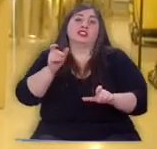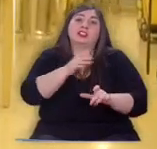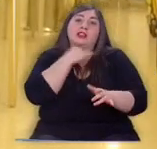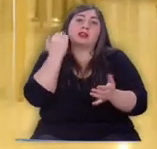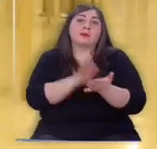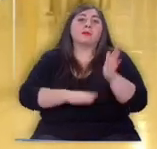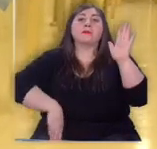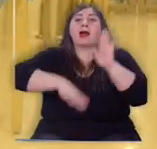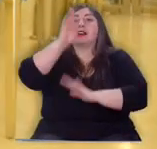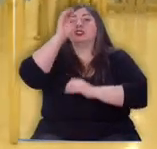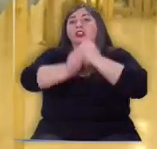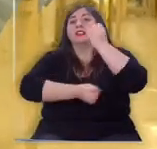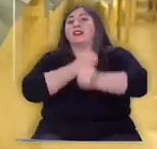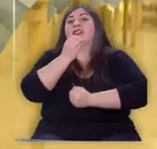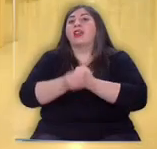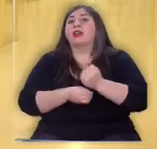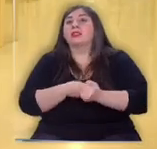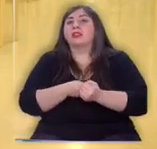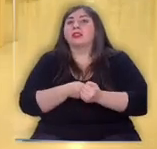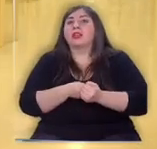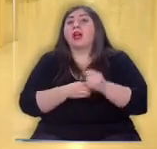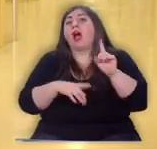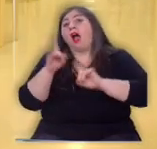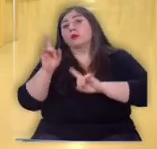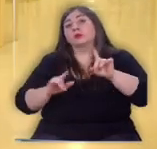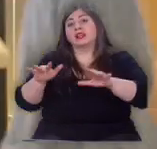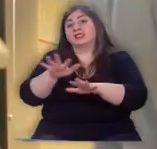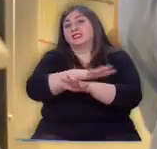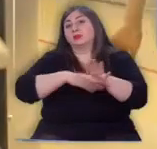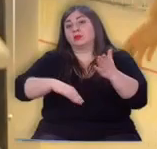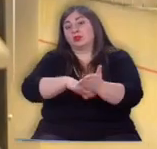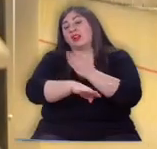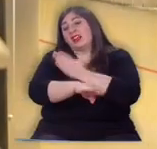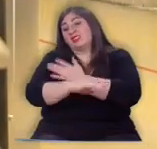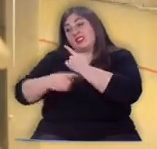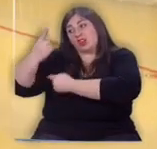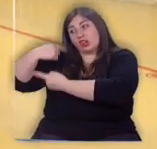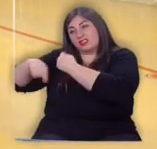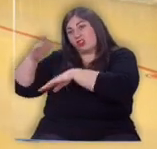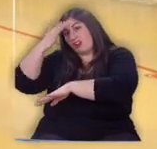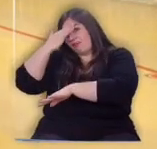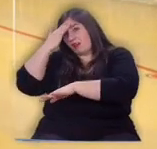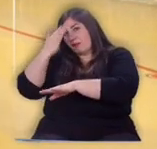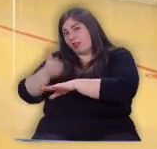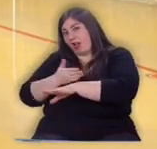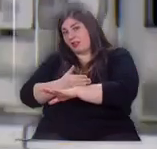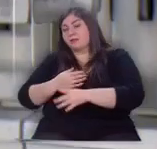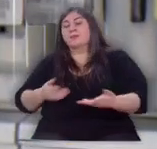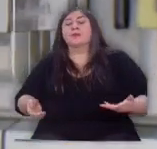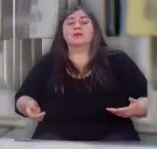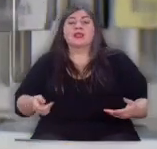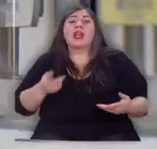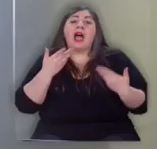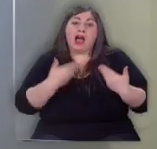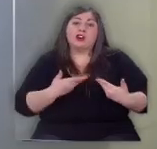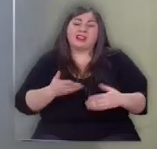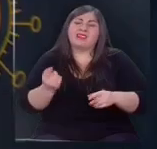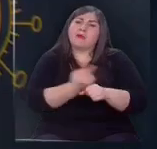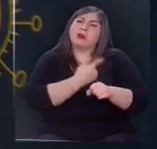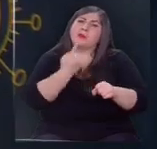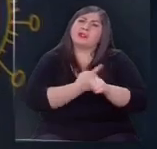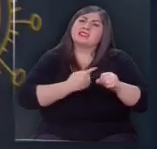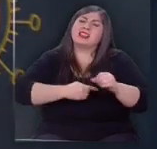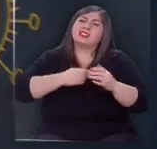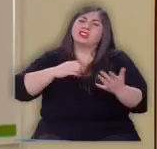personas de mayor edad y con alguna situación previa, ¿no? Ahora, Fernando, estábamos recién hablando con la alcaldesa de La Pintana, Claudia Pizarro, y que